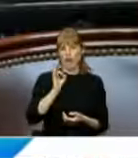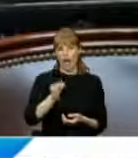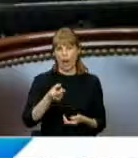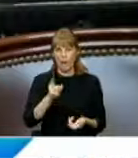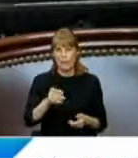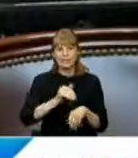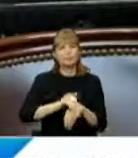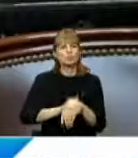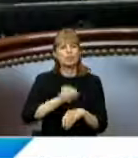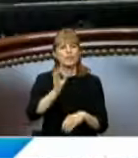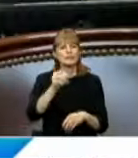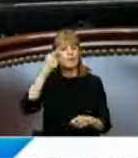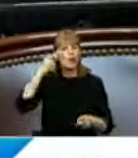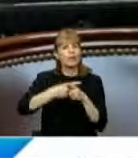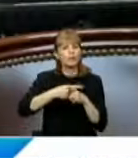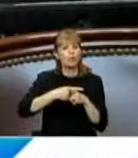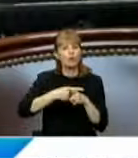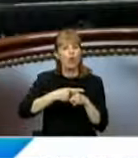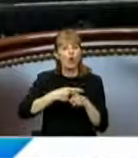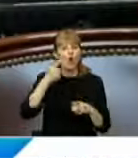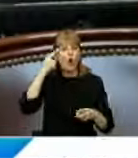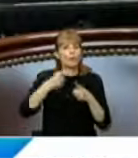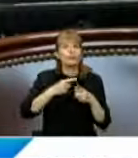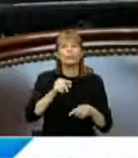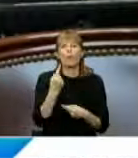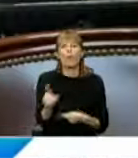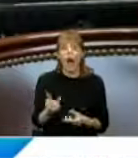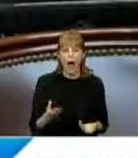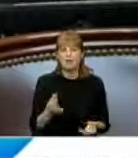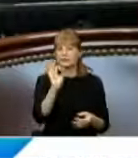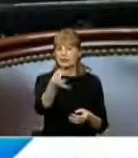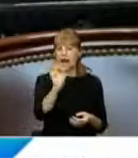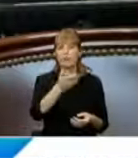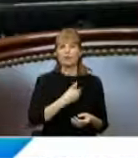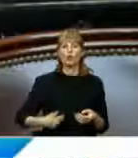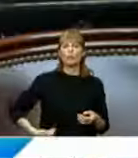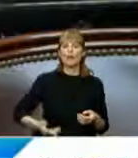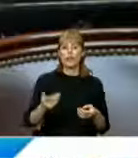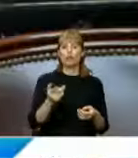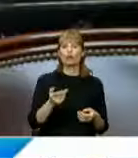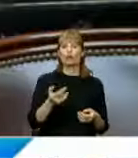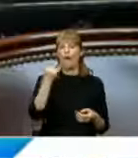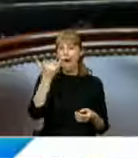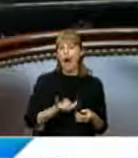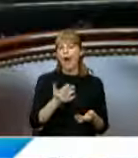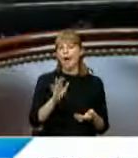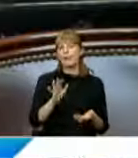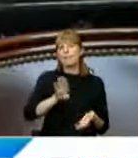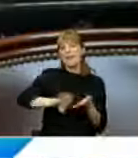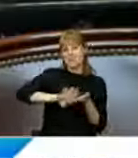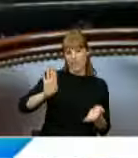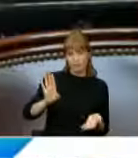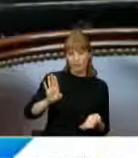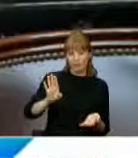saben perfectamente cuál es el objetivo espurio de esta situación. Pero el gobierno tiene una asignatura pendiente que espero